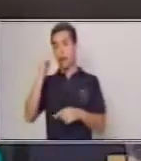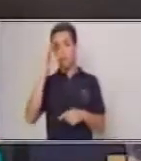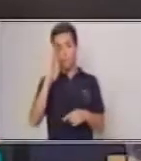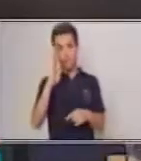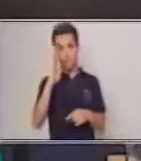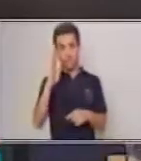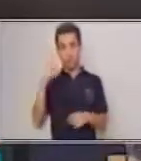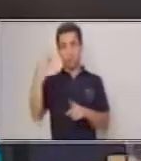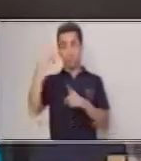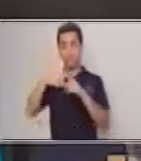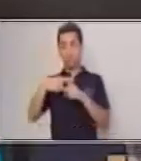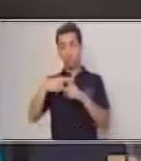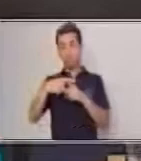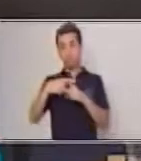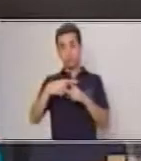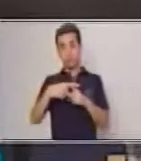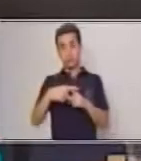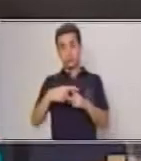más